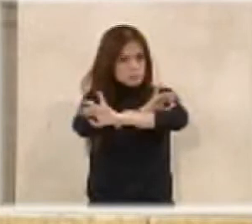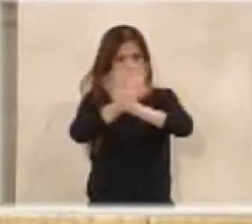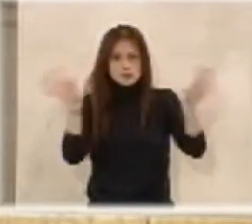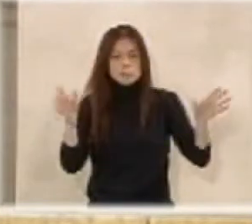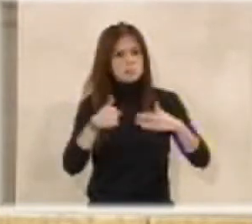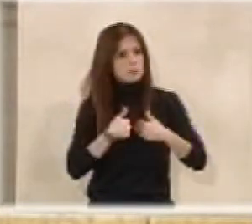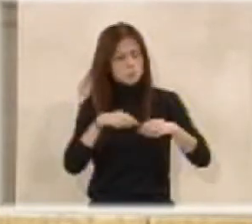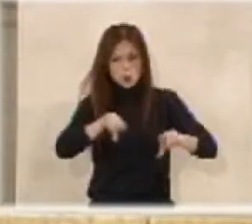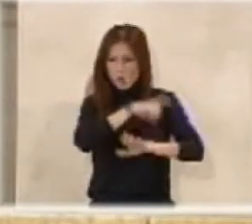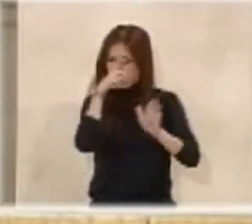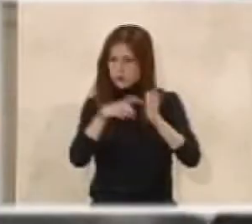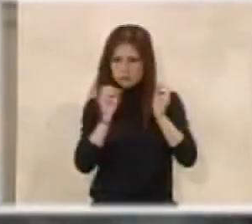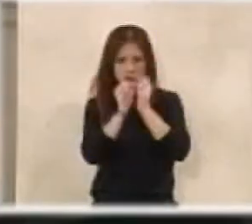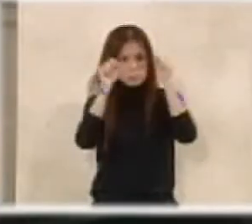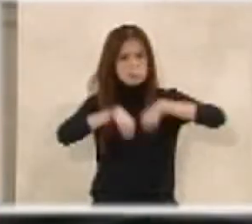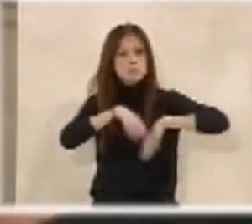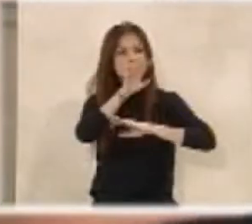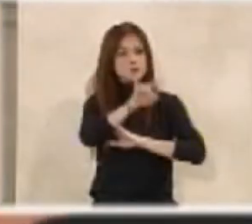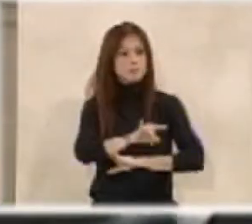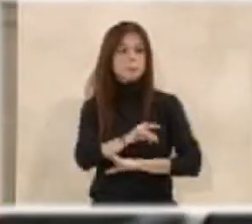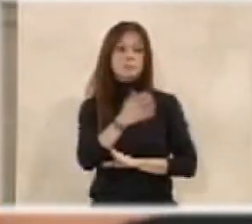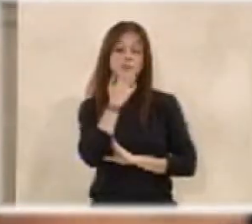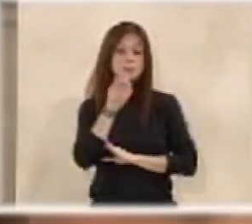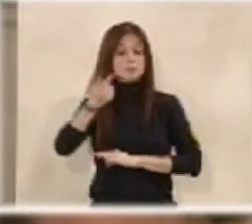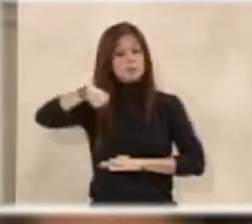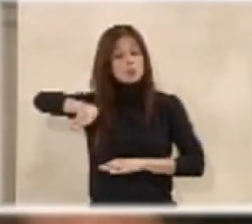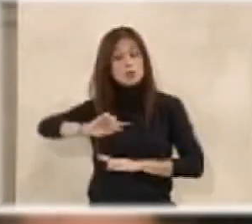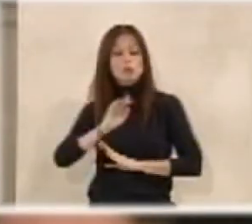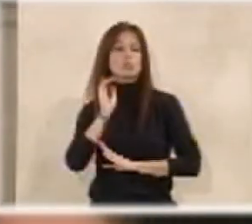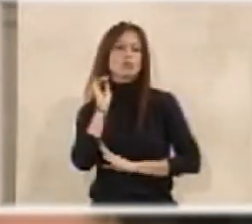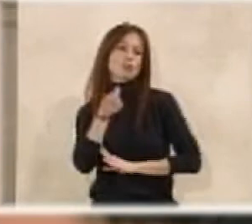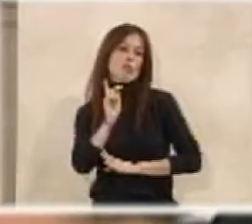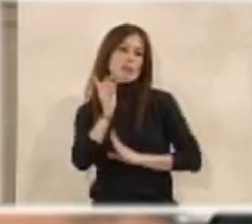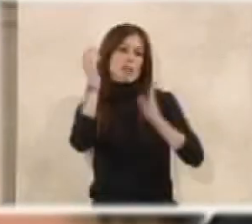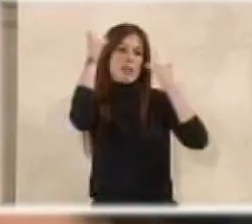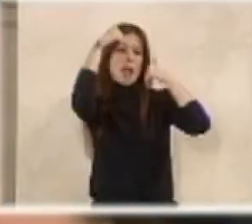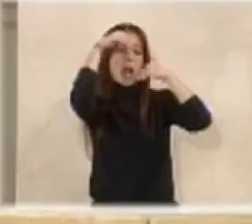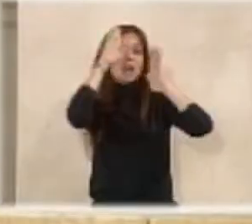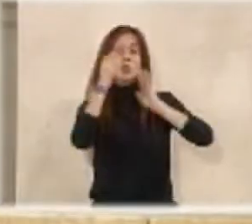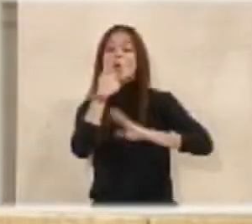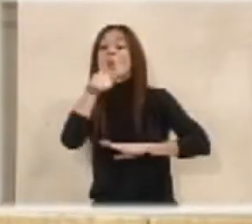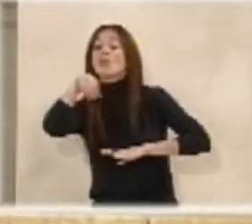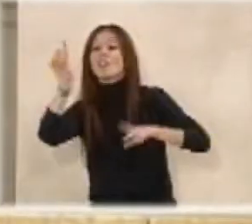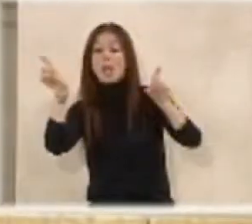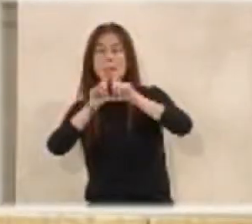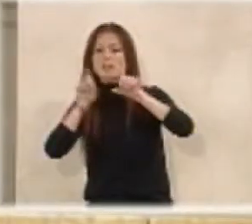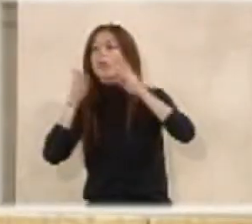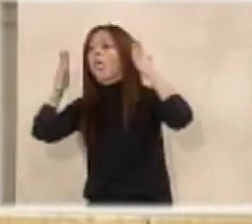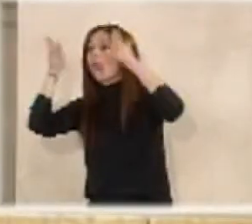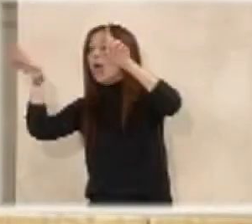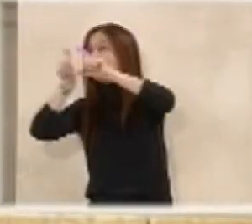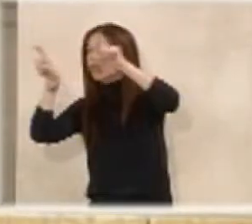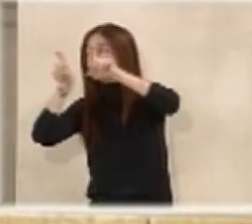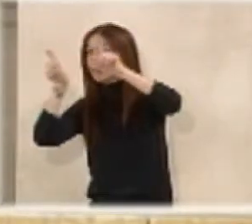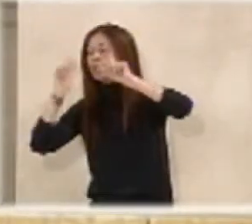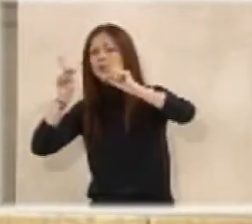así, totalmente de acuerdo. Es más, si nosotros solamente hubiéramos atendido a lo que decía la empresa en su momento, el pliego se